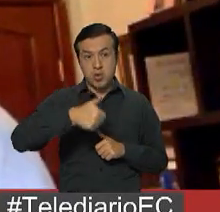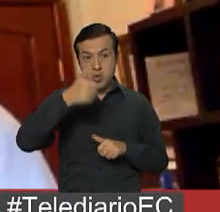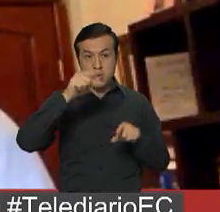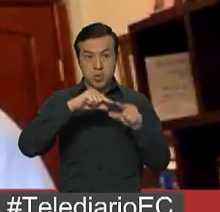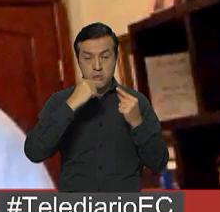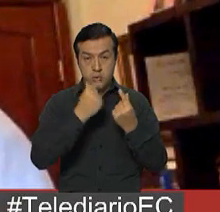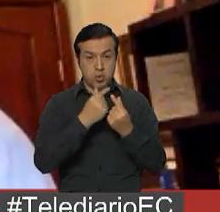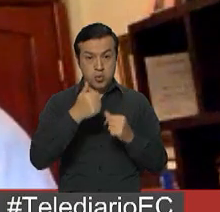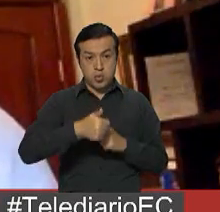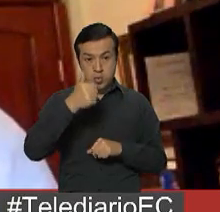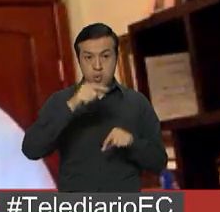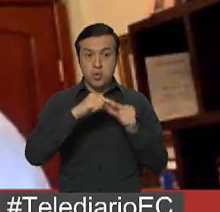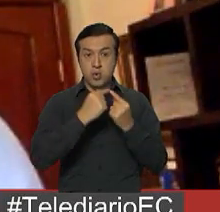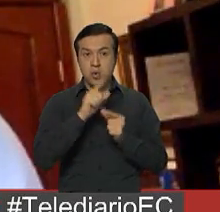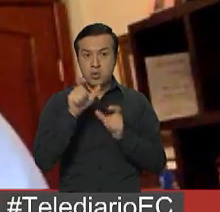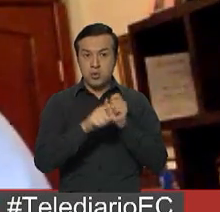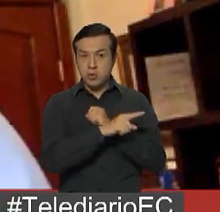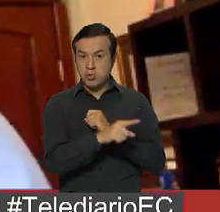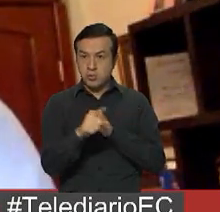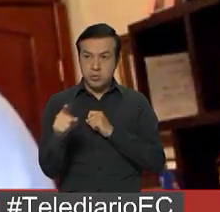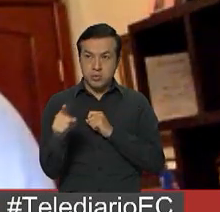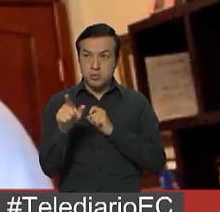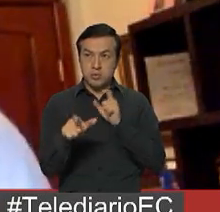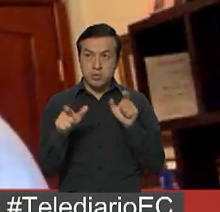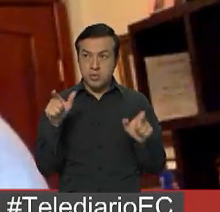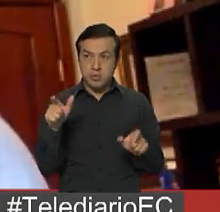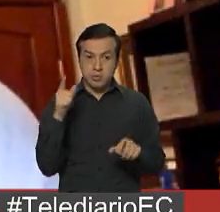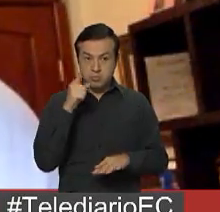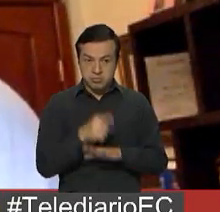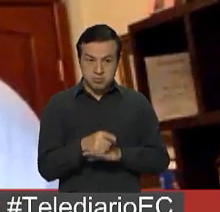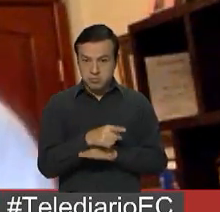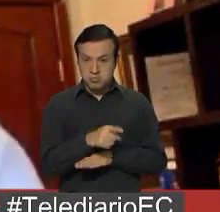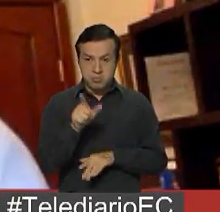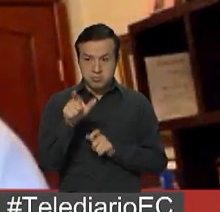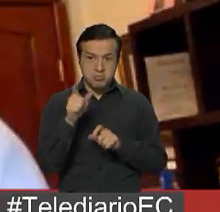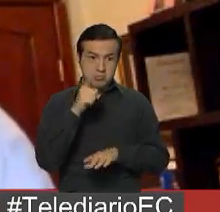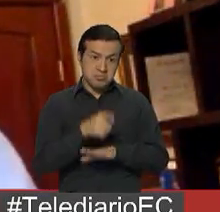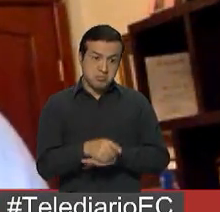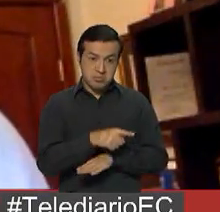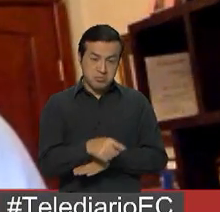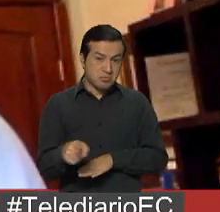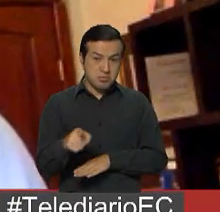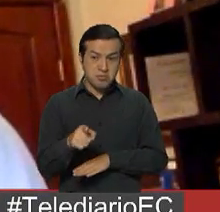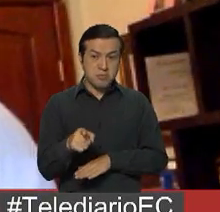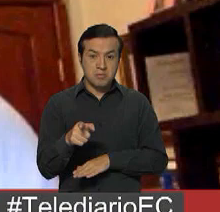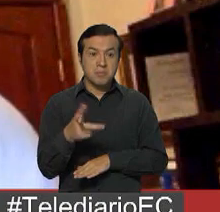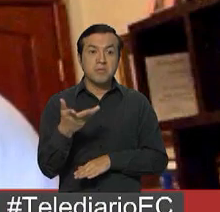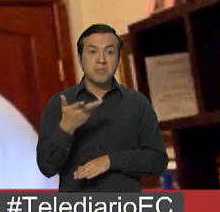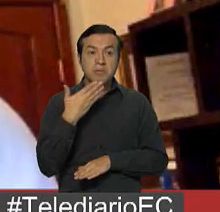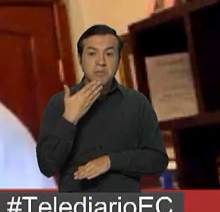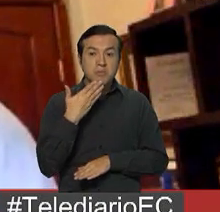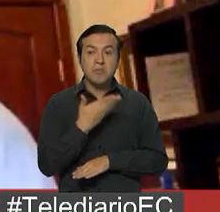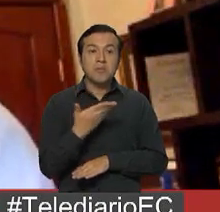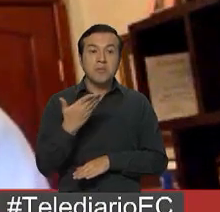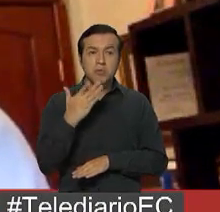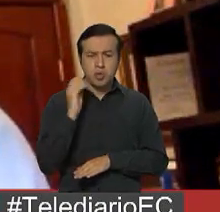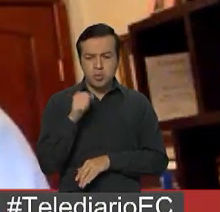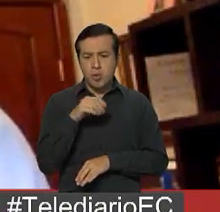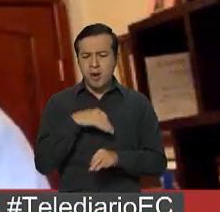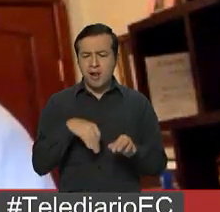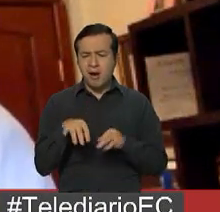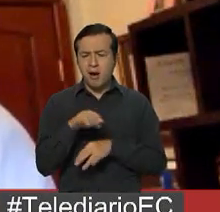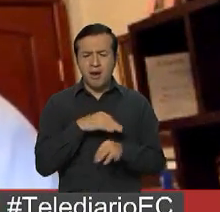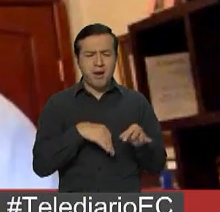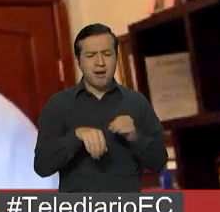magia de la mafia porque en muchos casos estas personas son sujetos libres son hombres de paja como lo dice la la doctrina que pueden ser reemplazados